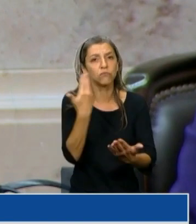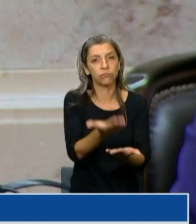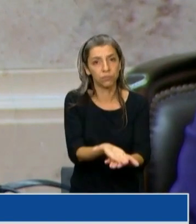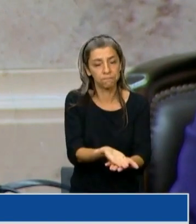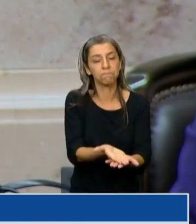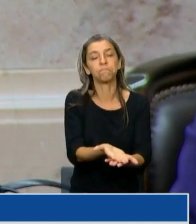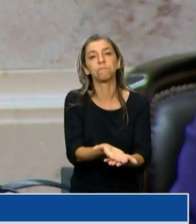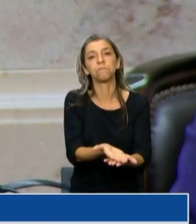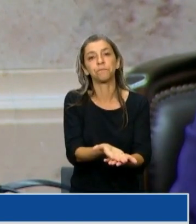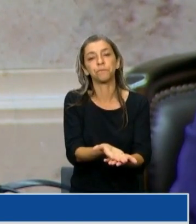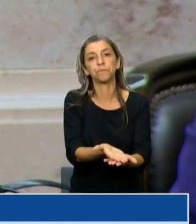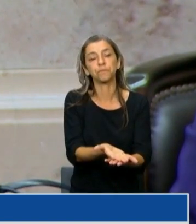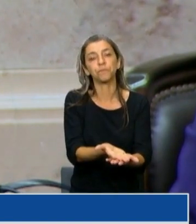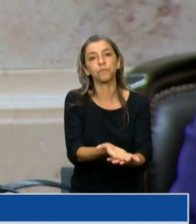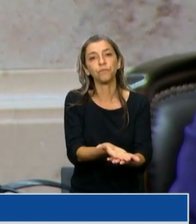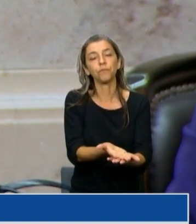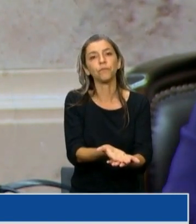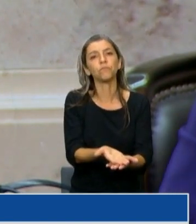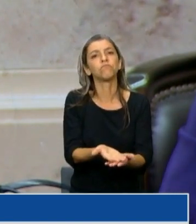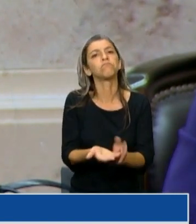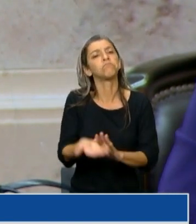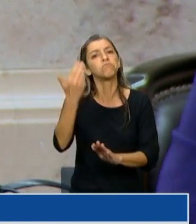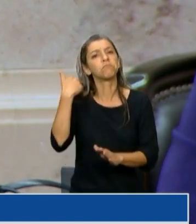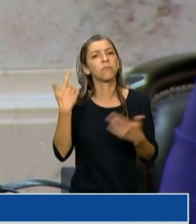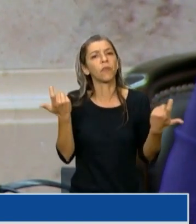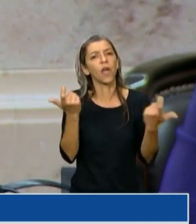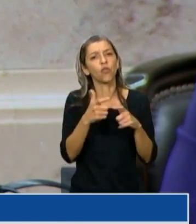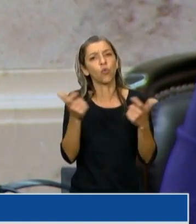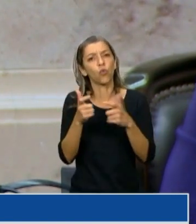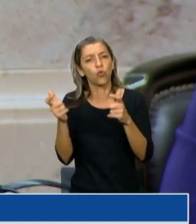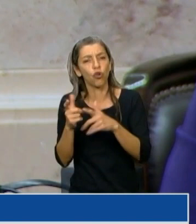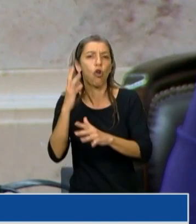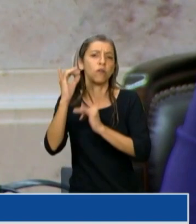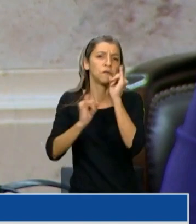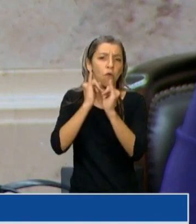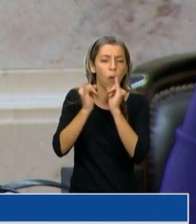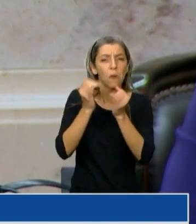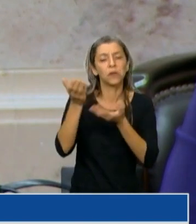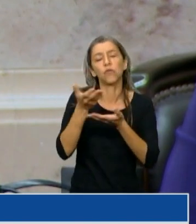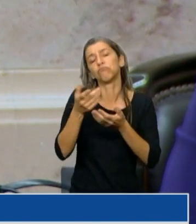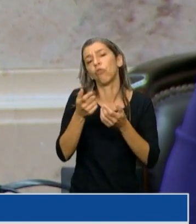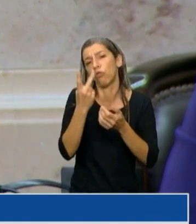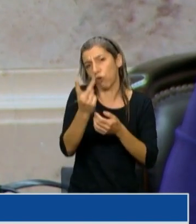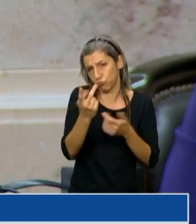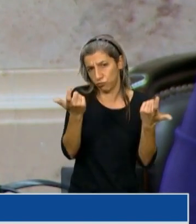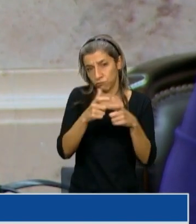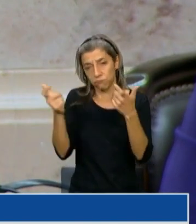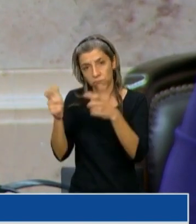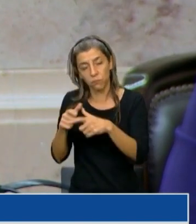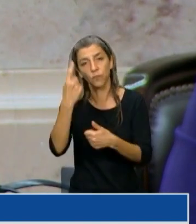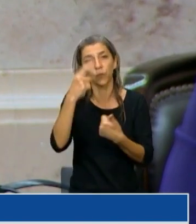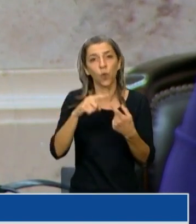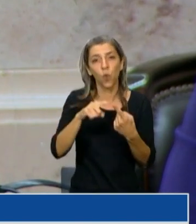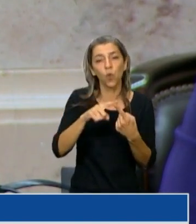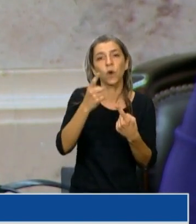Se trató en reuniones informativas, 2 reuniones informativas, uno, como dicen,